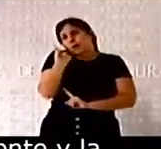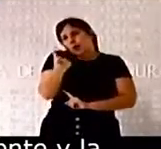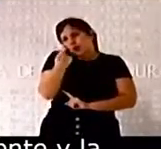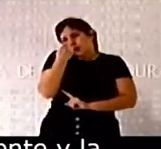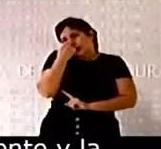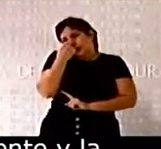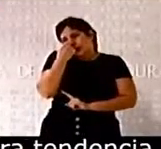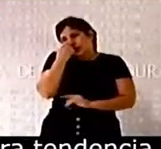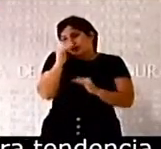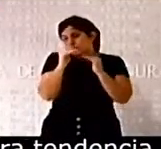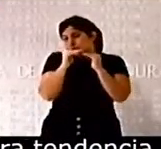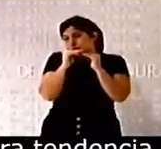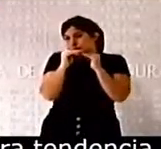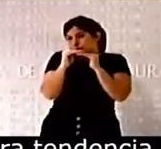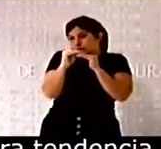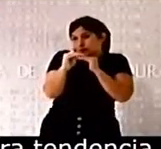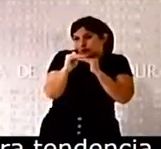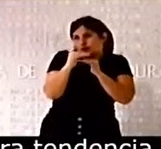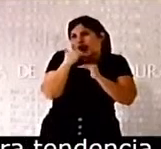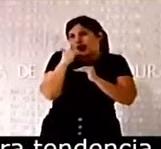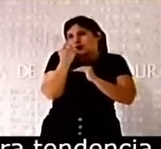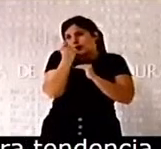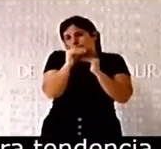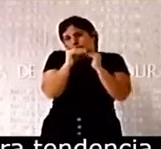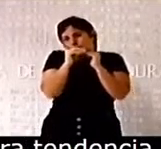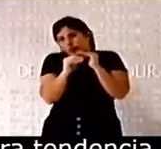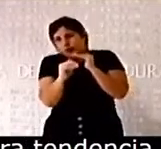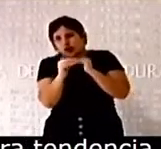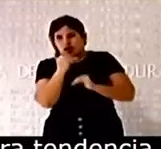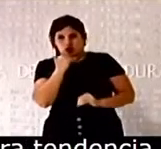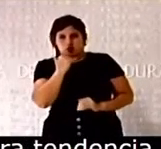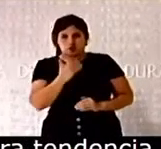estabilidad o al descenso.